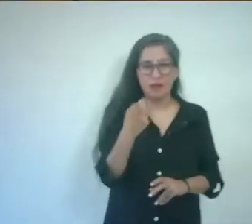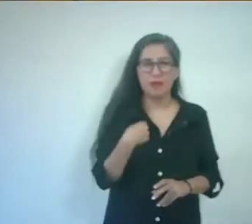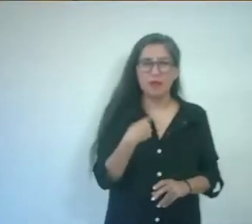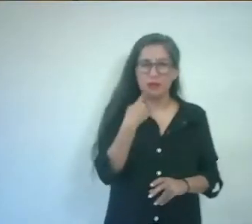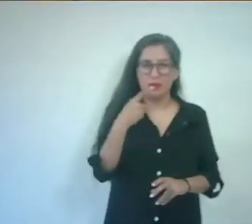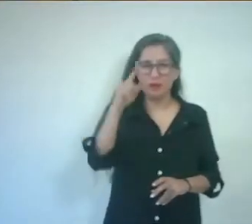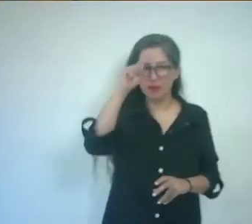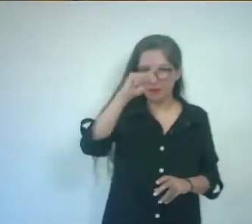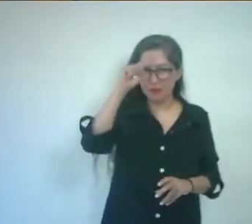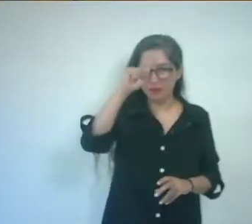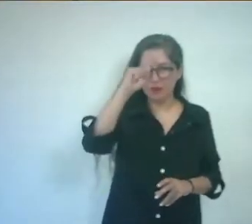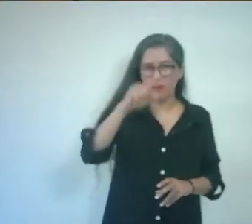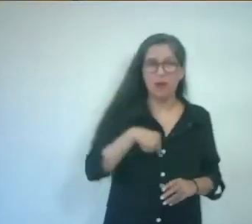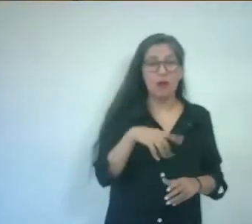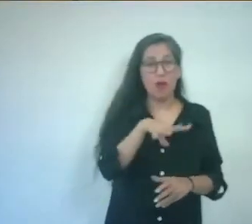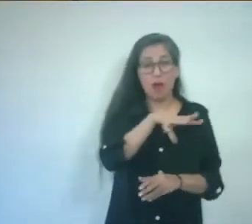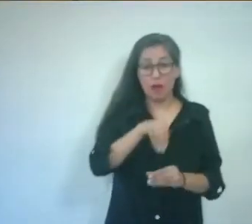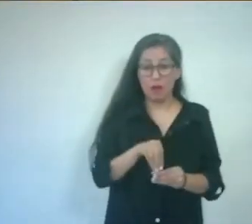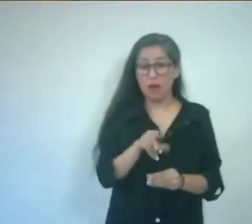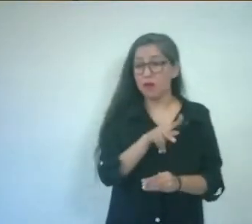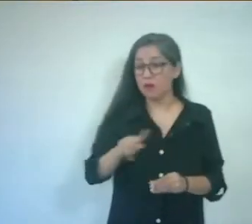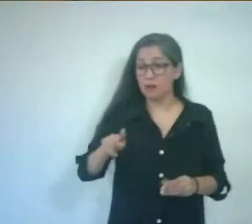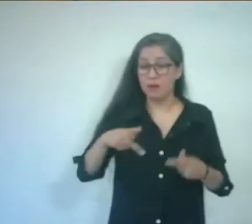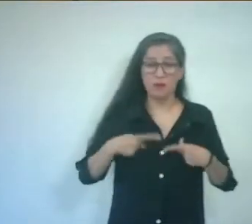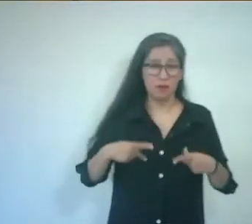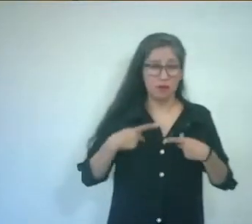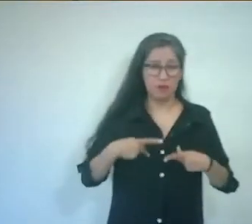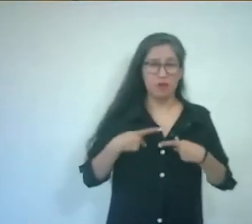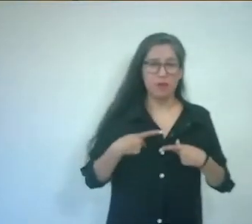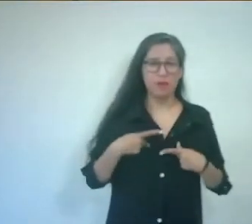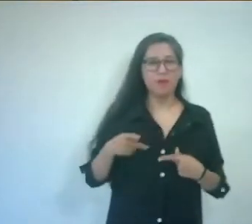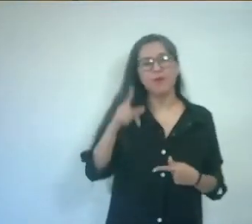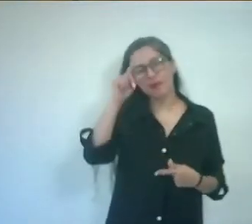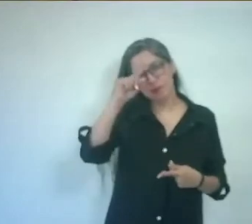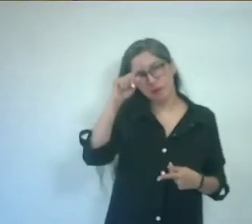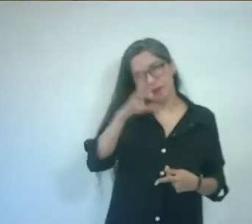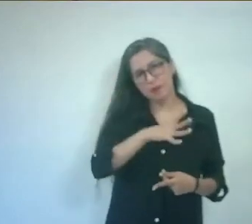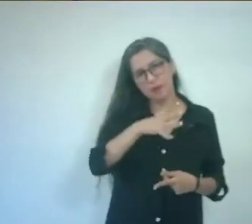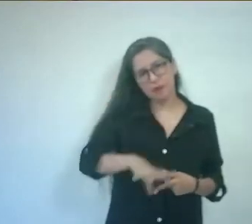ese sentido, a todas y todos ustedes, integrantes del Consejo General, la